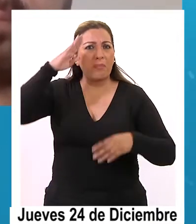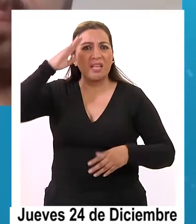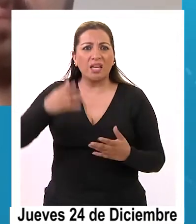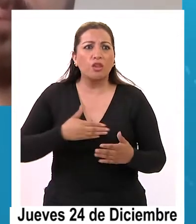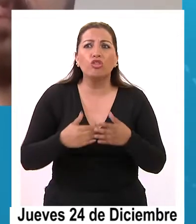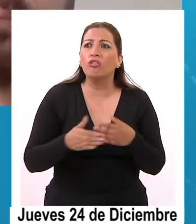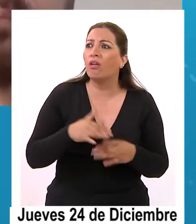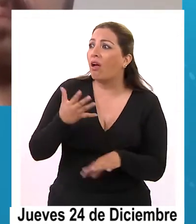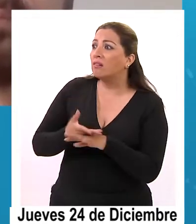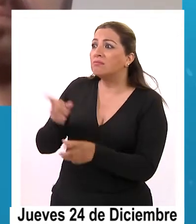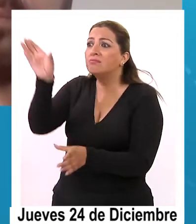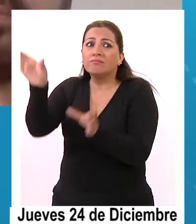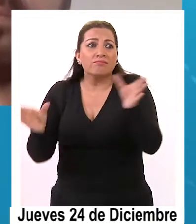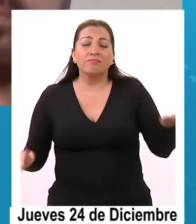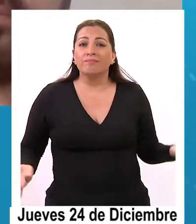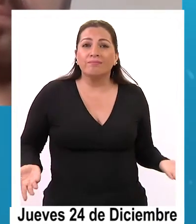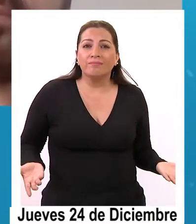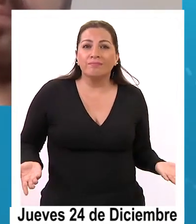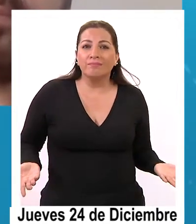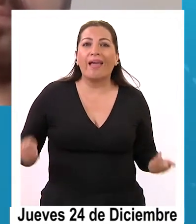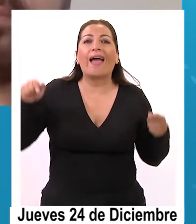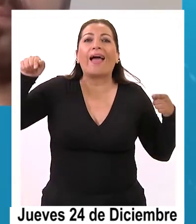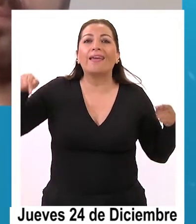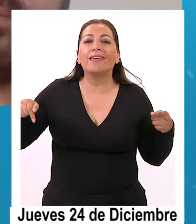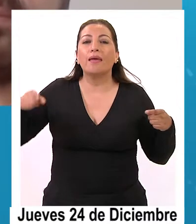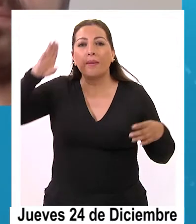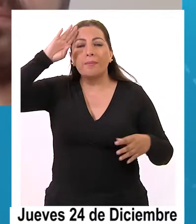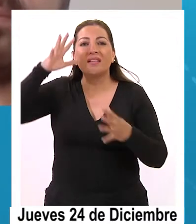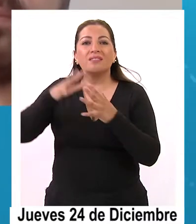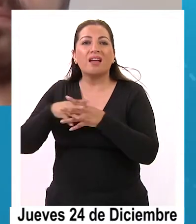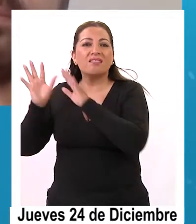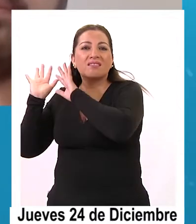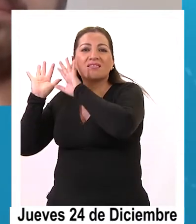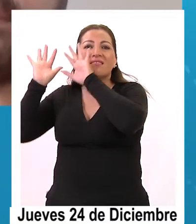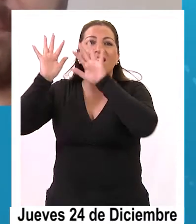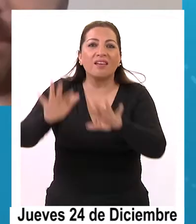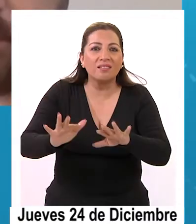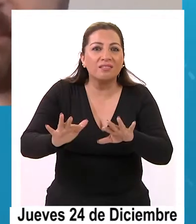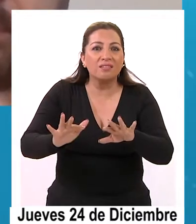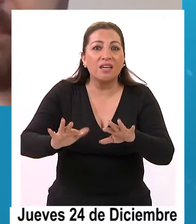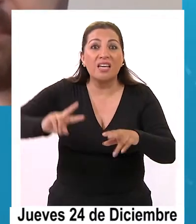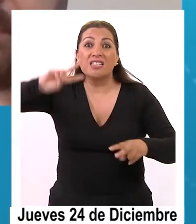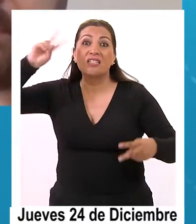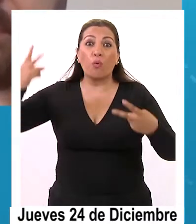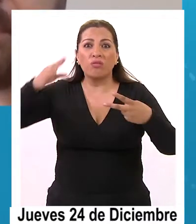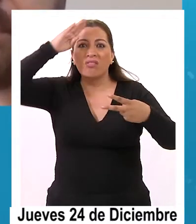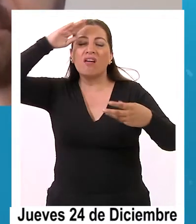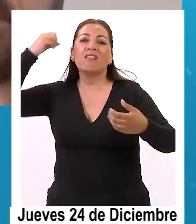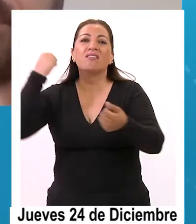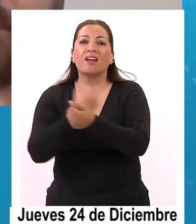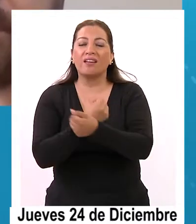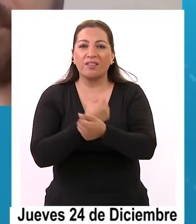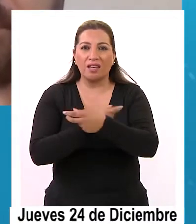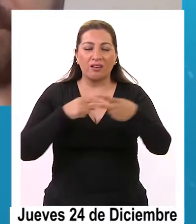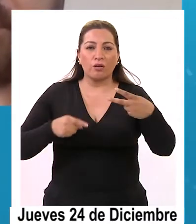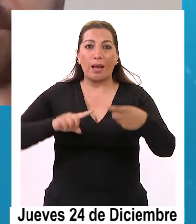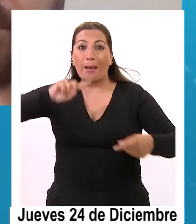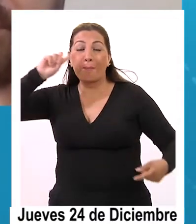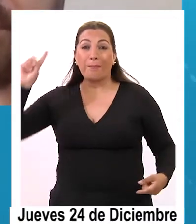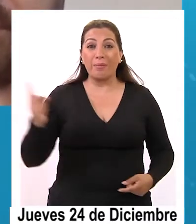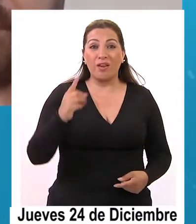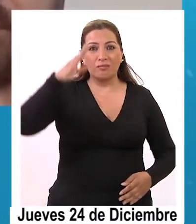Esa la pregunta, güey. ¿Dónde están los militares? Si el militar tiene que constituirse ahí, el carabinero pasa a segundo plano. El militar se